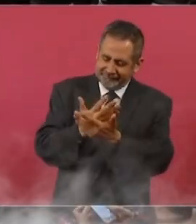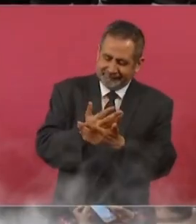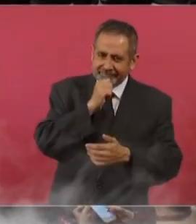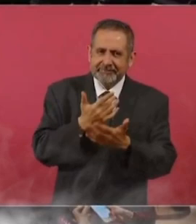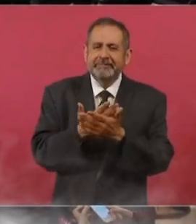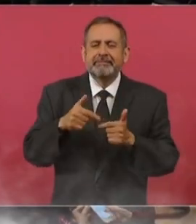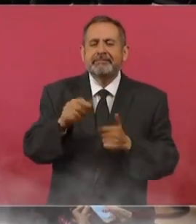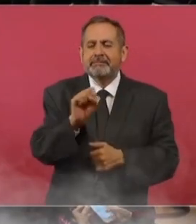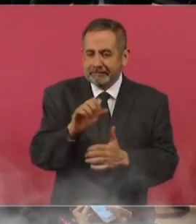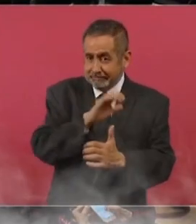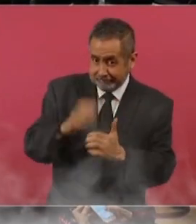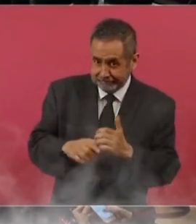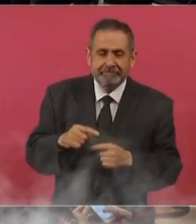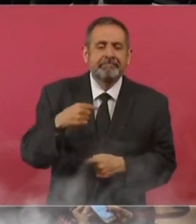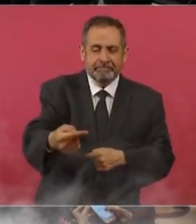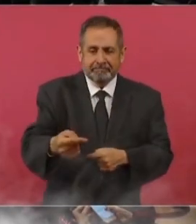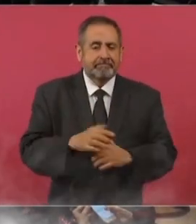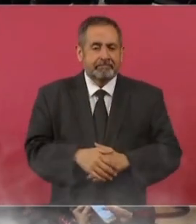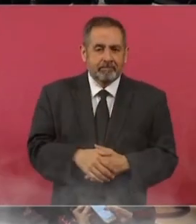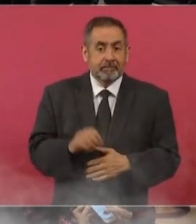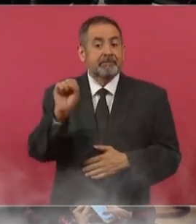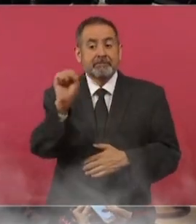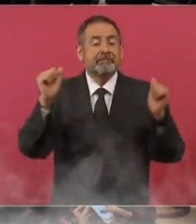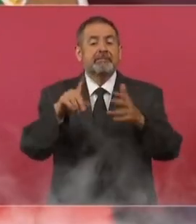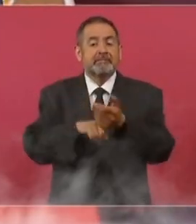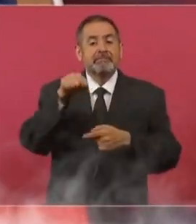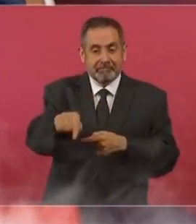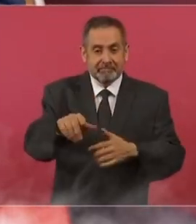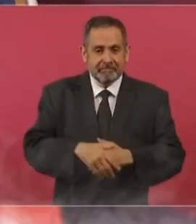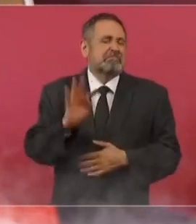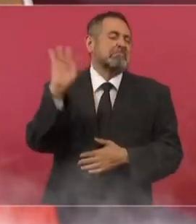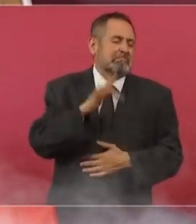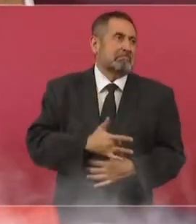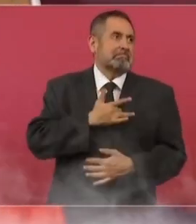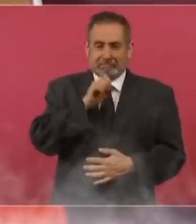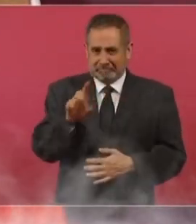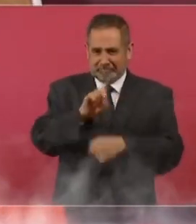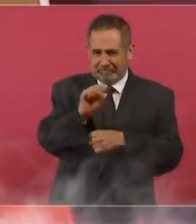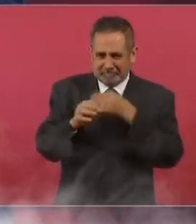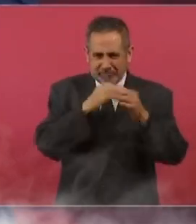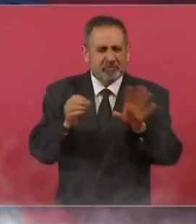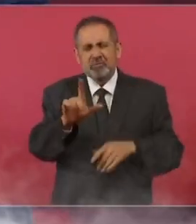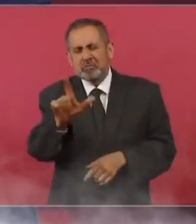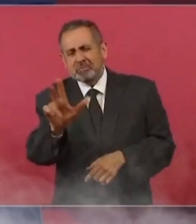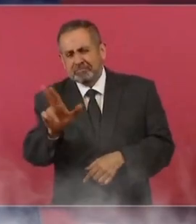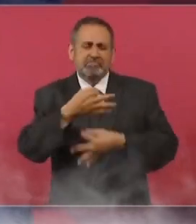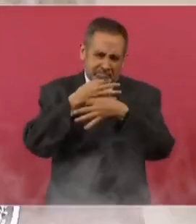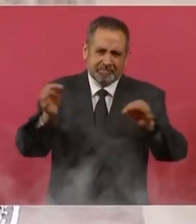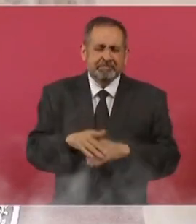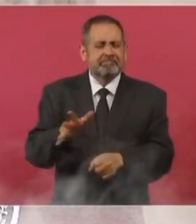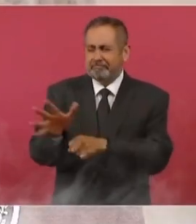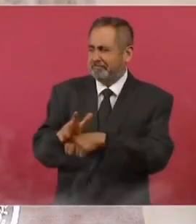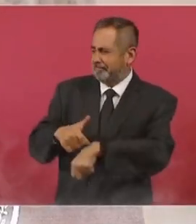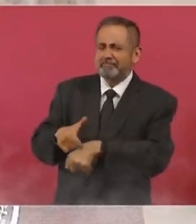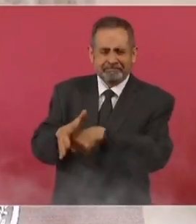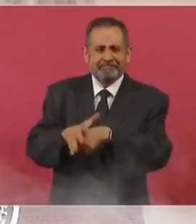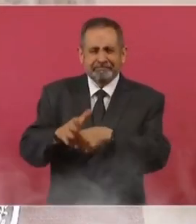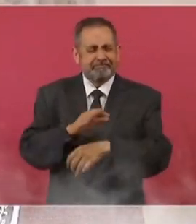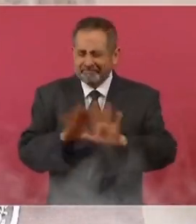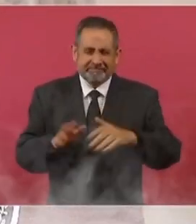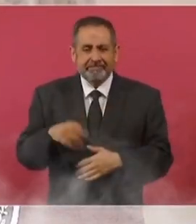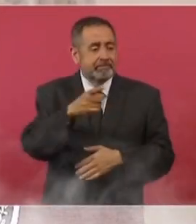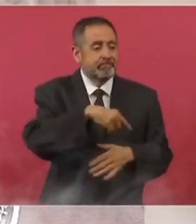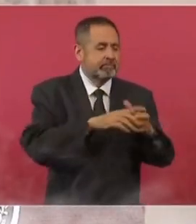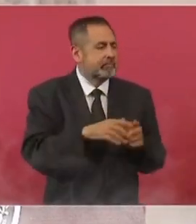No. Dejen que pase el sábado. Si van el sábado, ahí puede ser que. Si no, el lunes o el martes. ¿Sabes? Pero hay tiempo. Pero